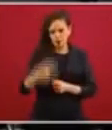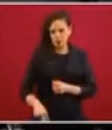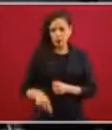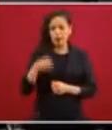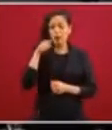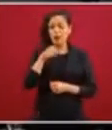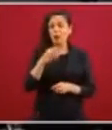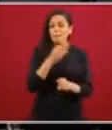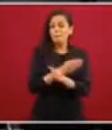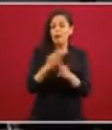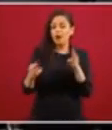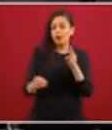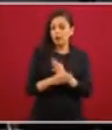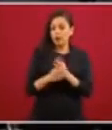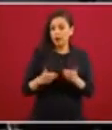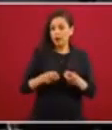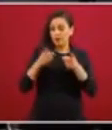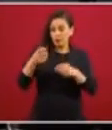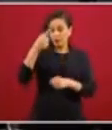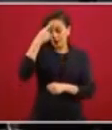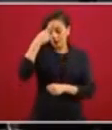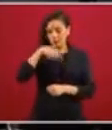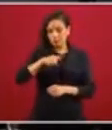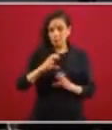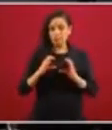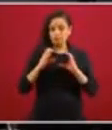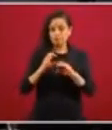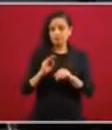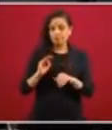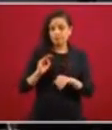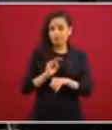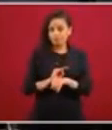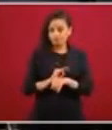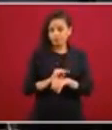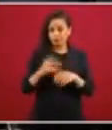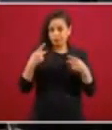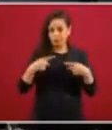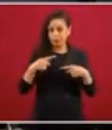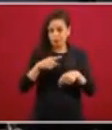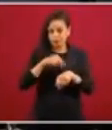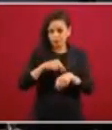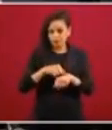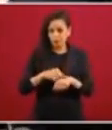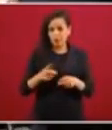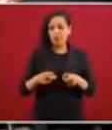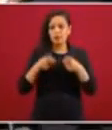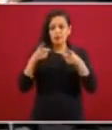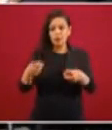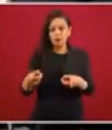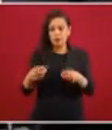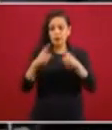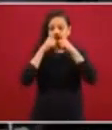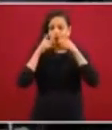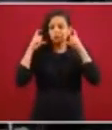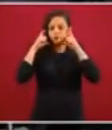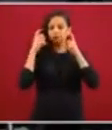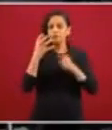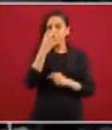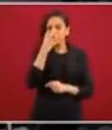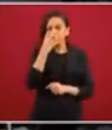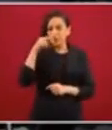equipo de protección personal, para hacer procedimientos quirúrgicos recibieron mascarillas N95, pero con una